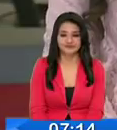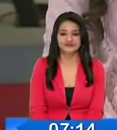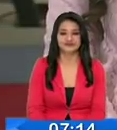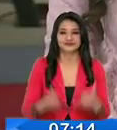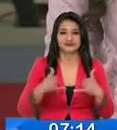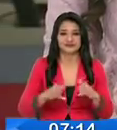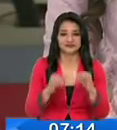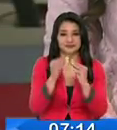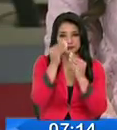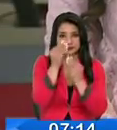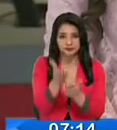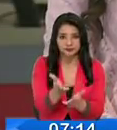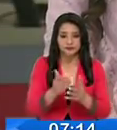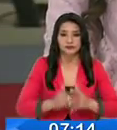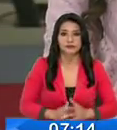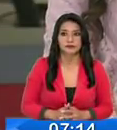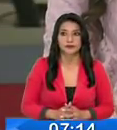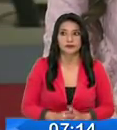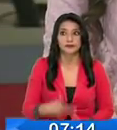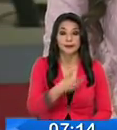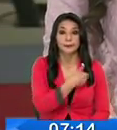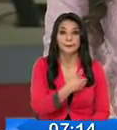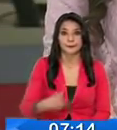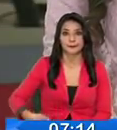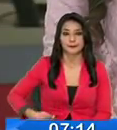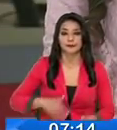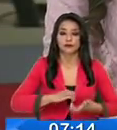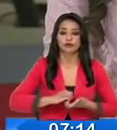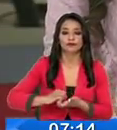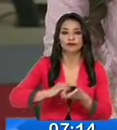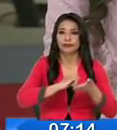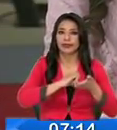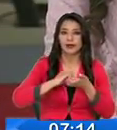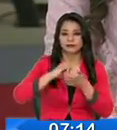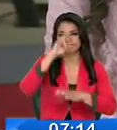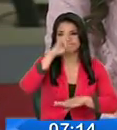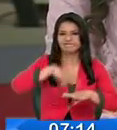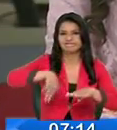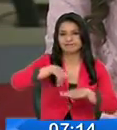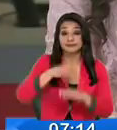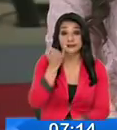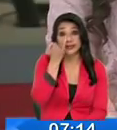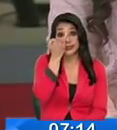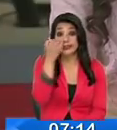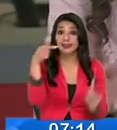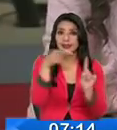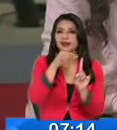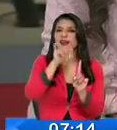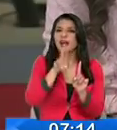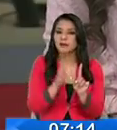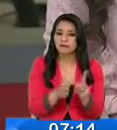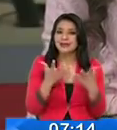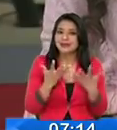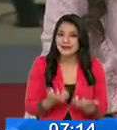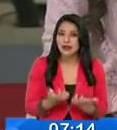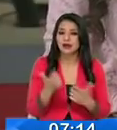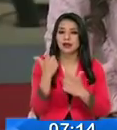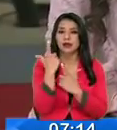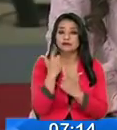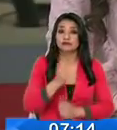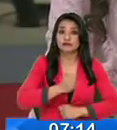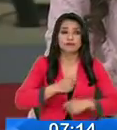Seguimos con más. Les contamos que las declaraciones del presidente de la Confederación de Nacionalidades Indígenas, Jaime Vargas, sobre tener su propio ejército,